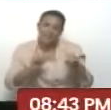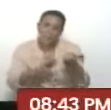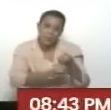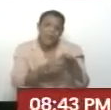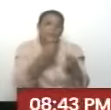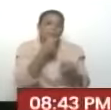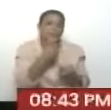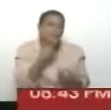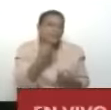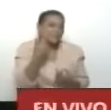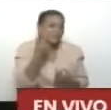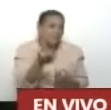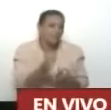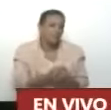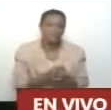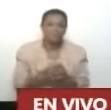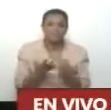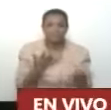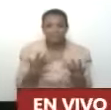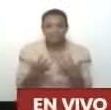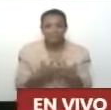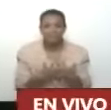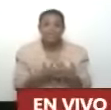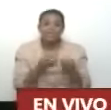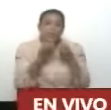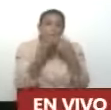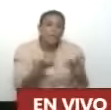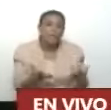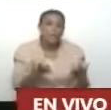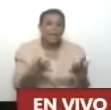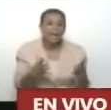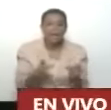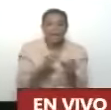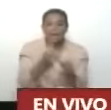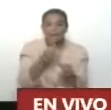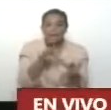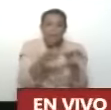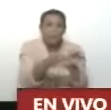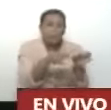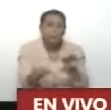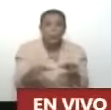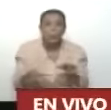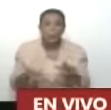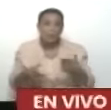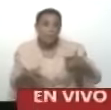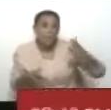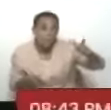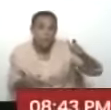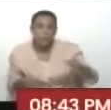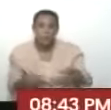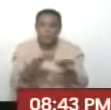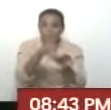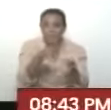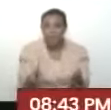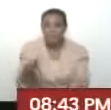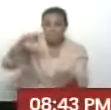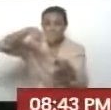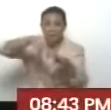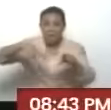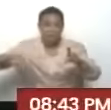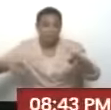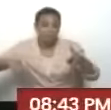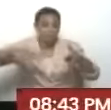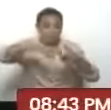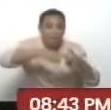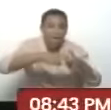muy bonito. No, todo bien. Decía que en los volanteos a veces pasaban las busetas y también una vez que un